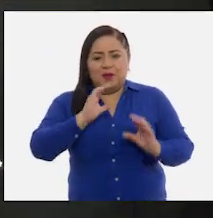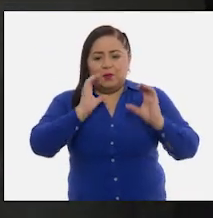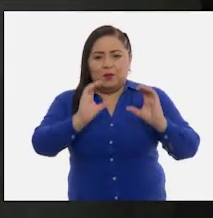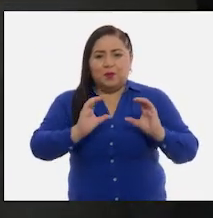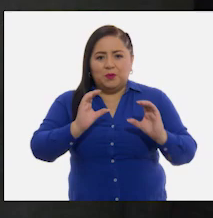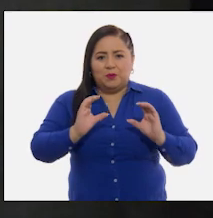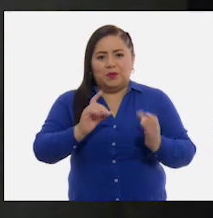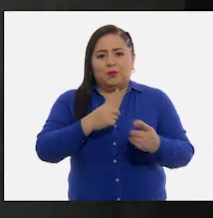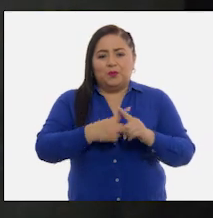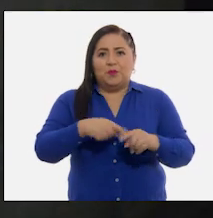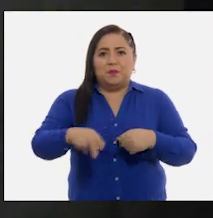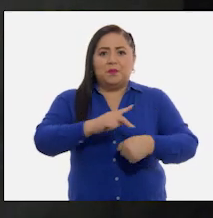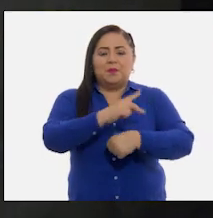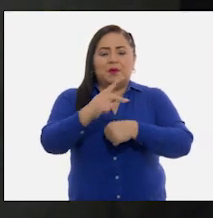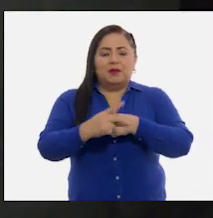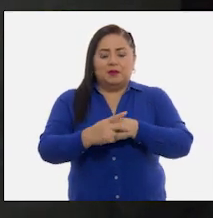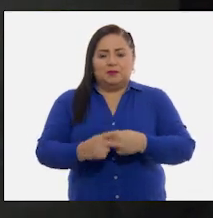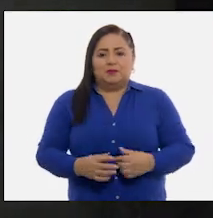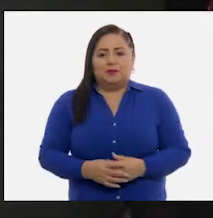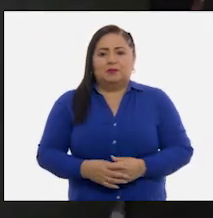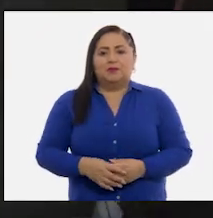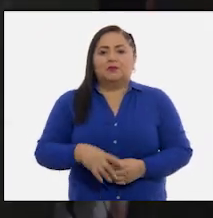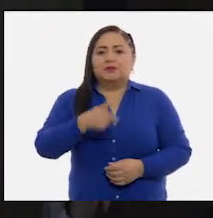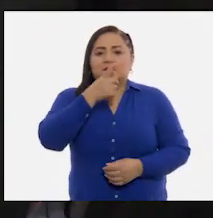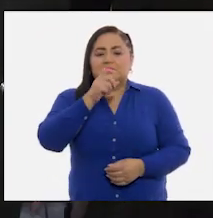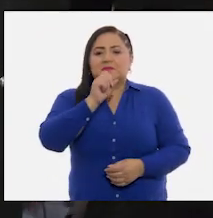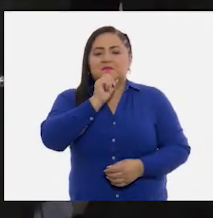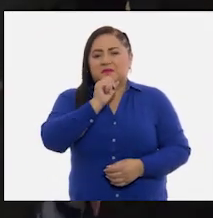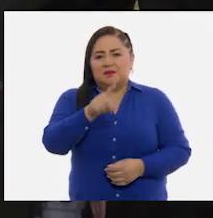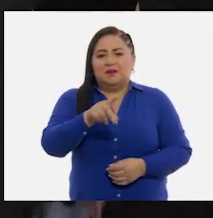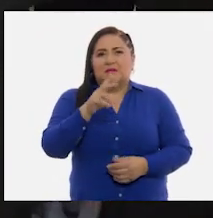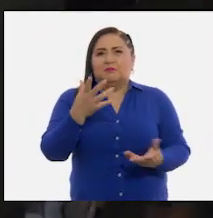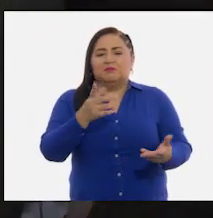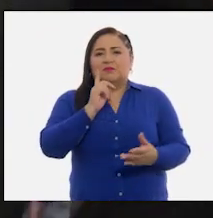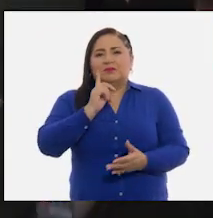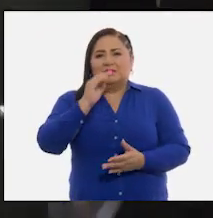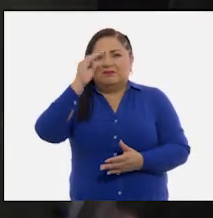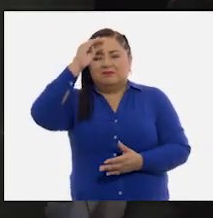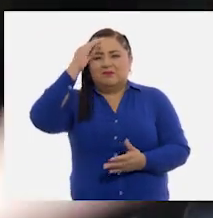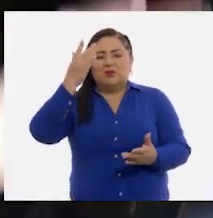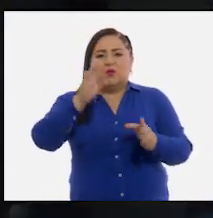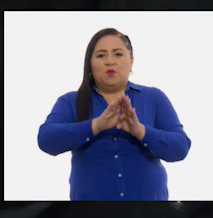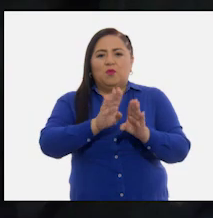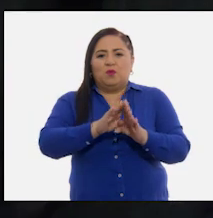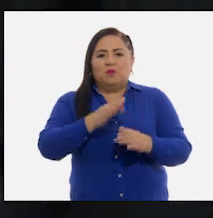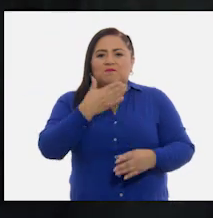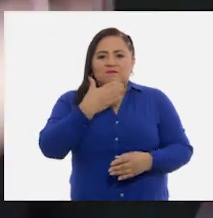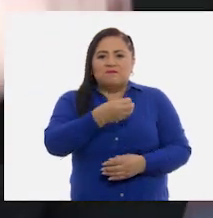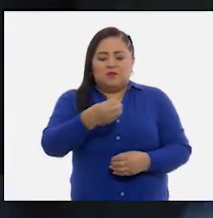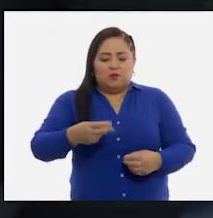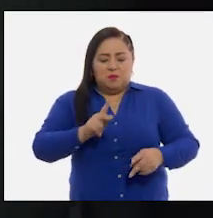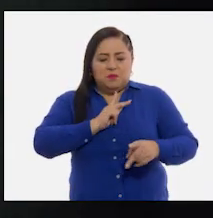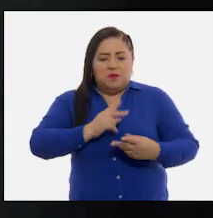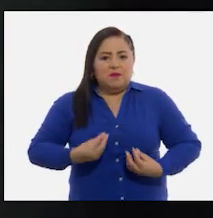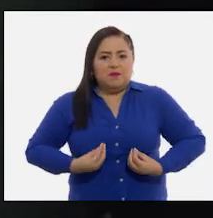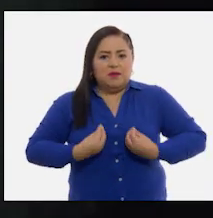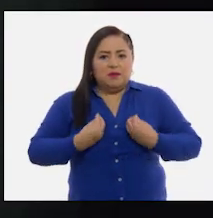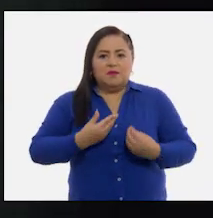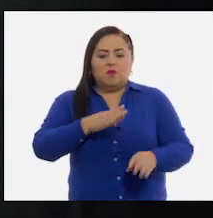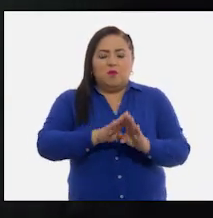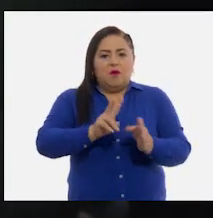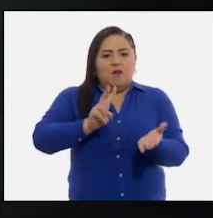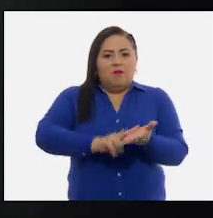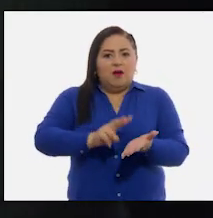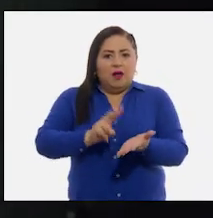cuidar por él, por su país, que tenga una inclusión de, no sé, de tener una disciplina en su vida, de tener